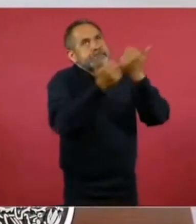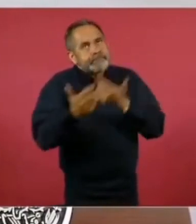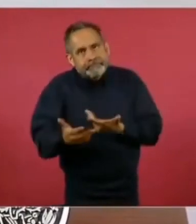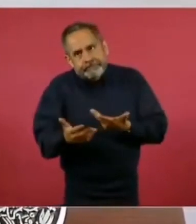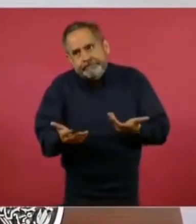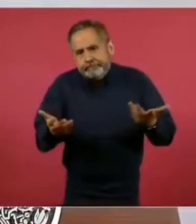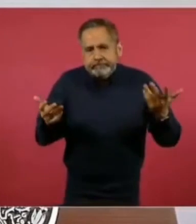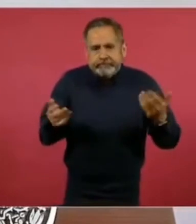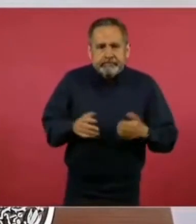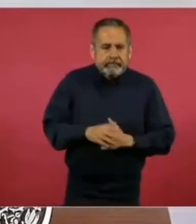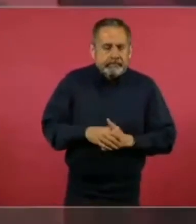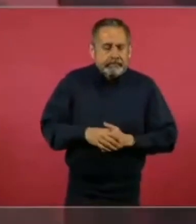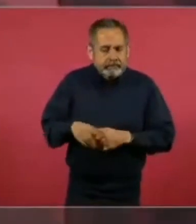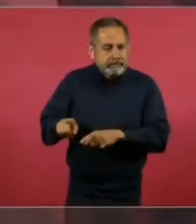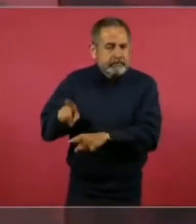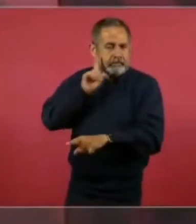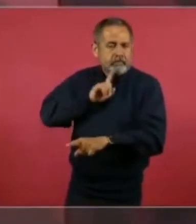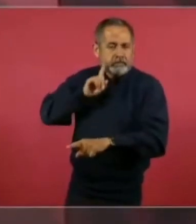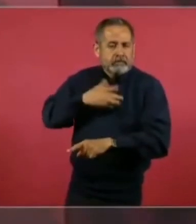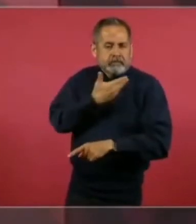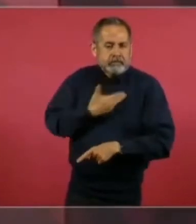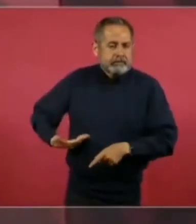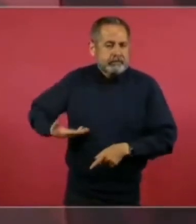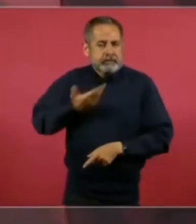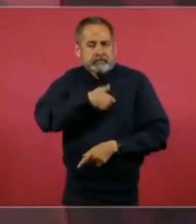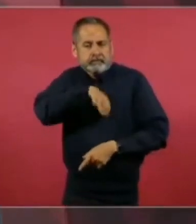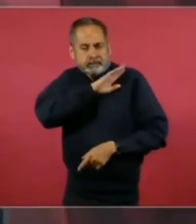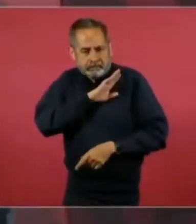La presidenta electa